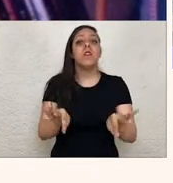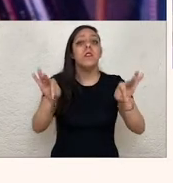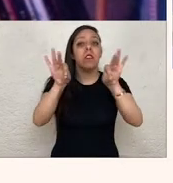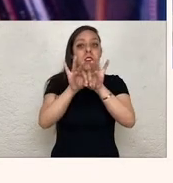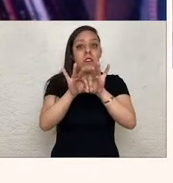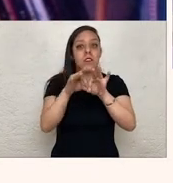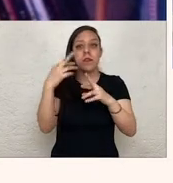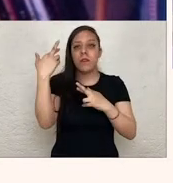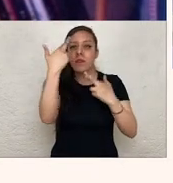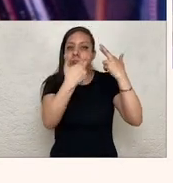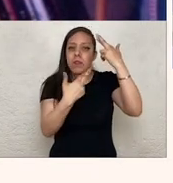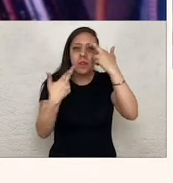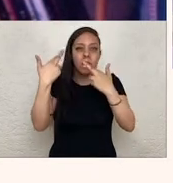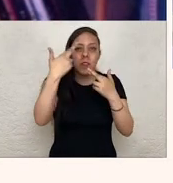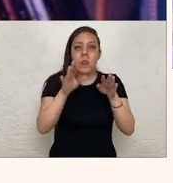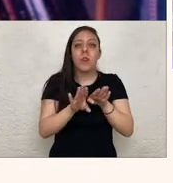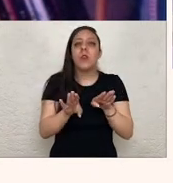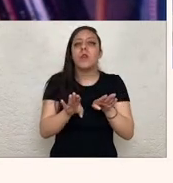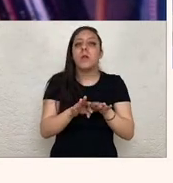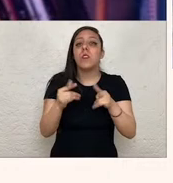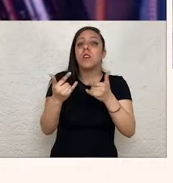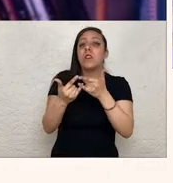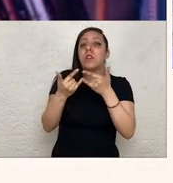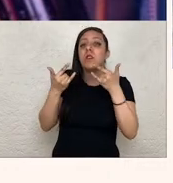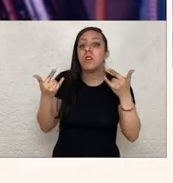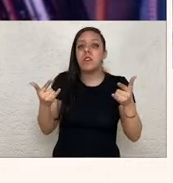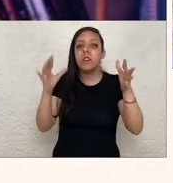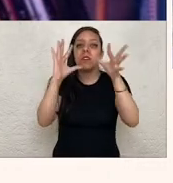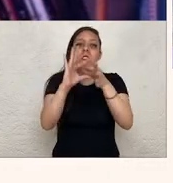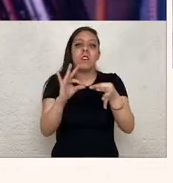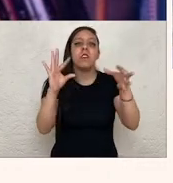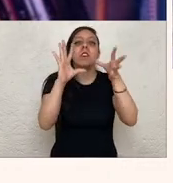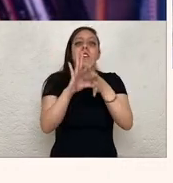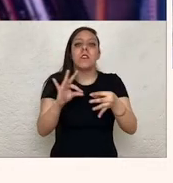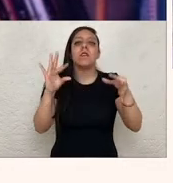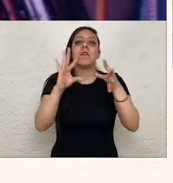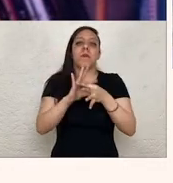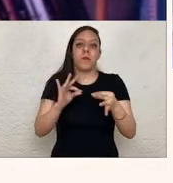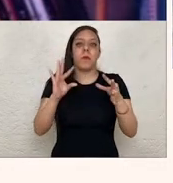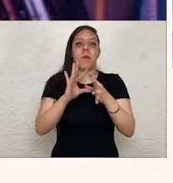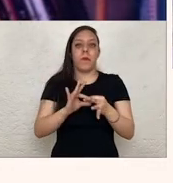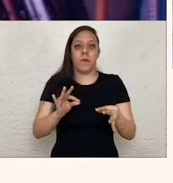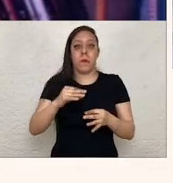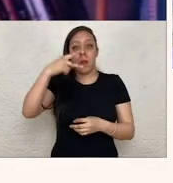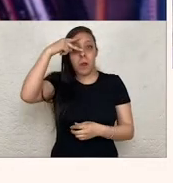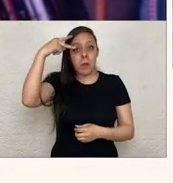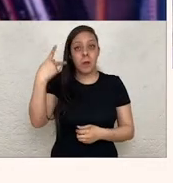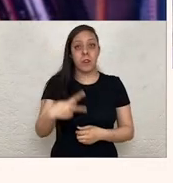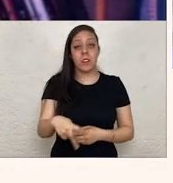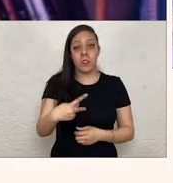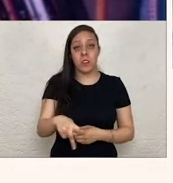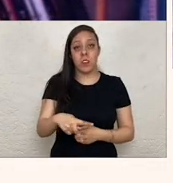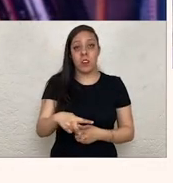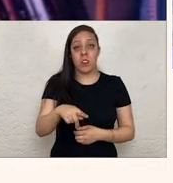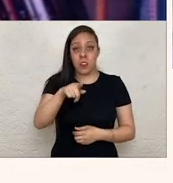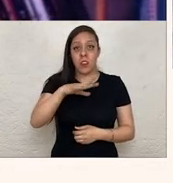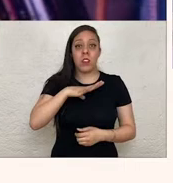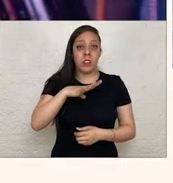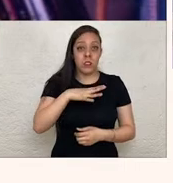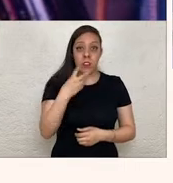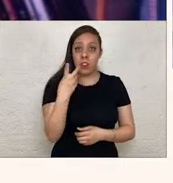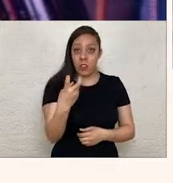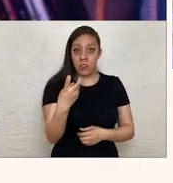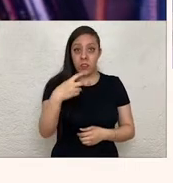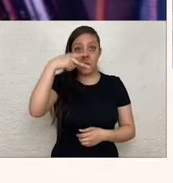este ejercicio de cuestionar cómo se ha construido históricamente el relato de la nación, ¿no? Que se